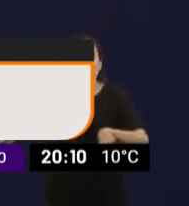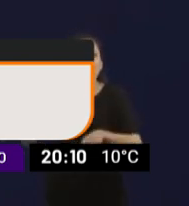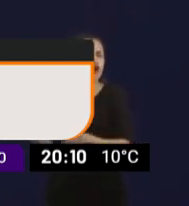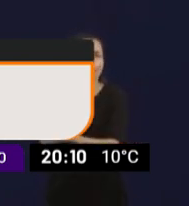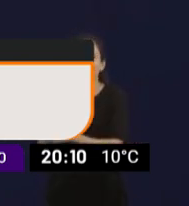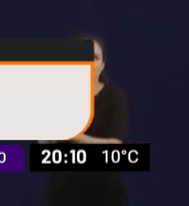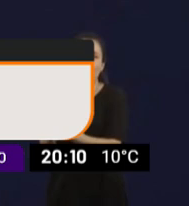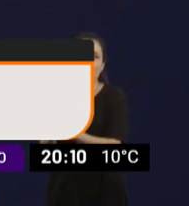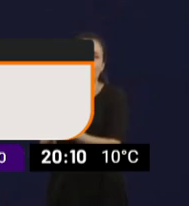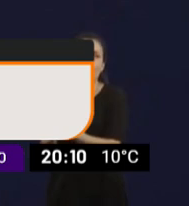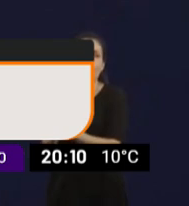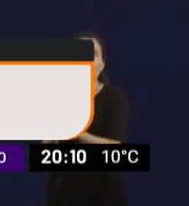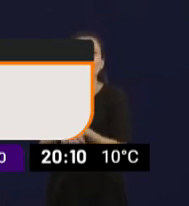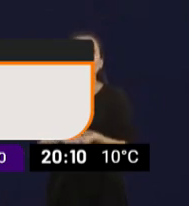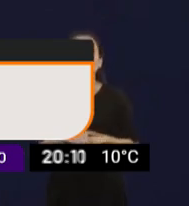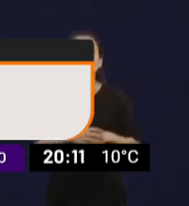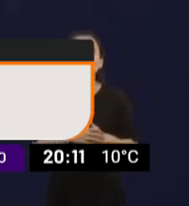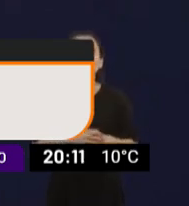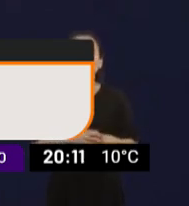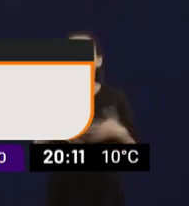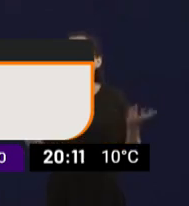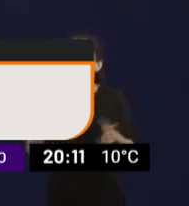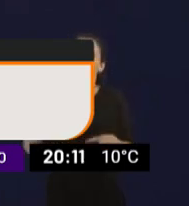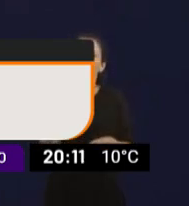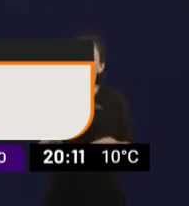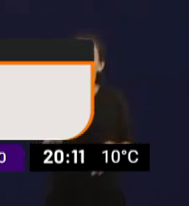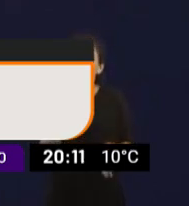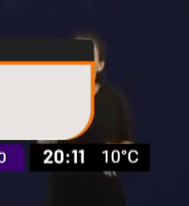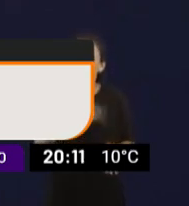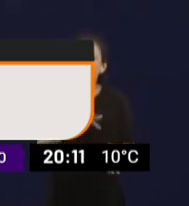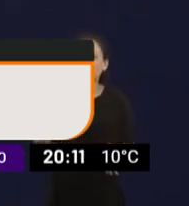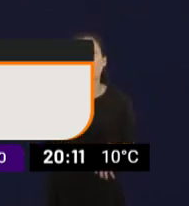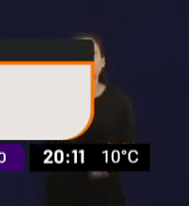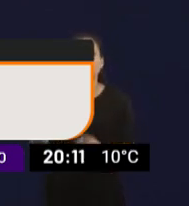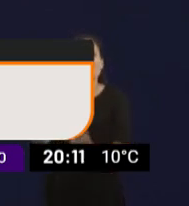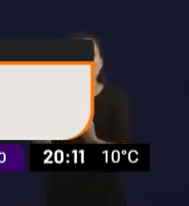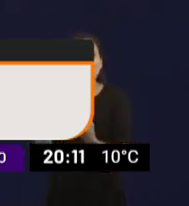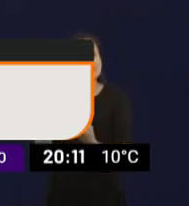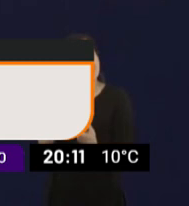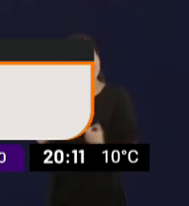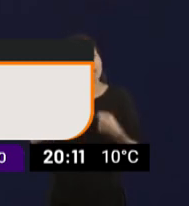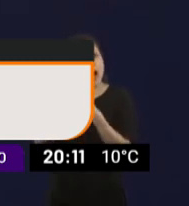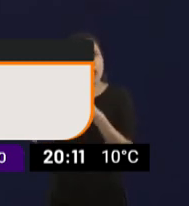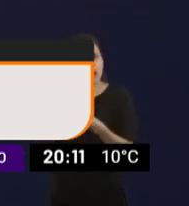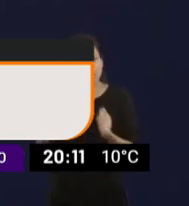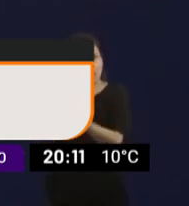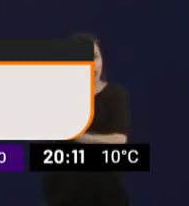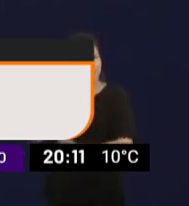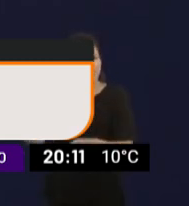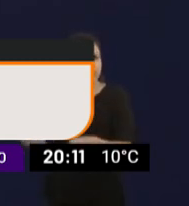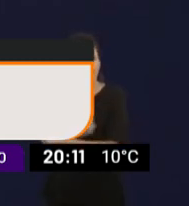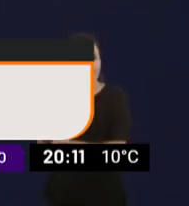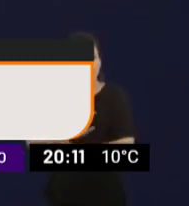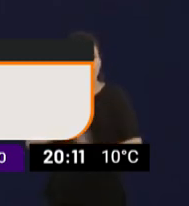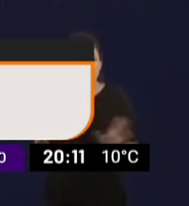funcionamiento que que todos entendemos que son los necesarios este ajuste la idea